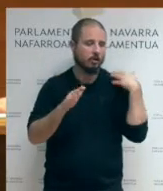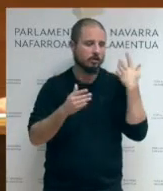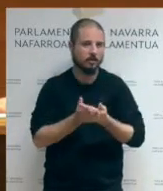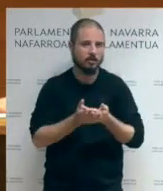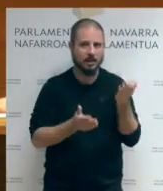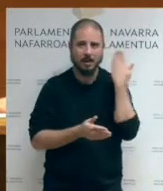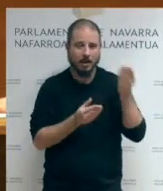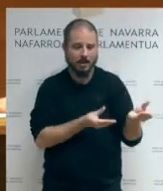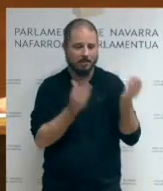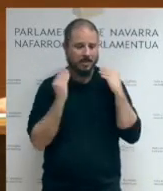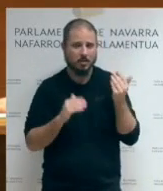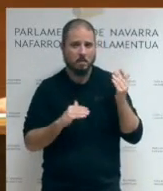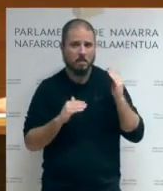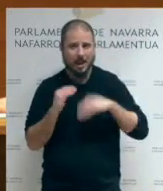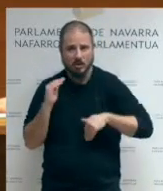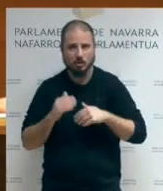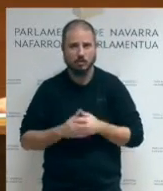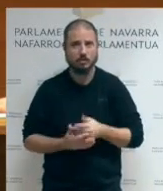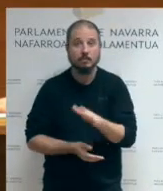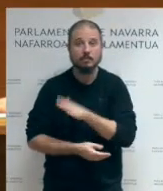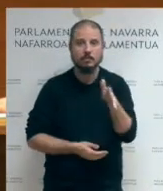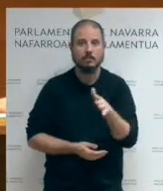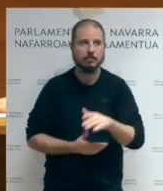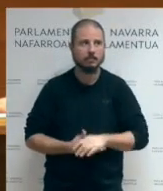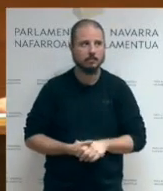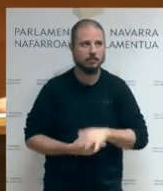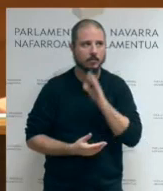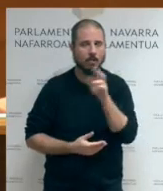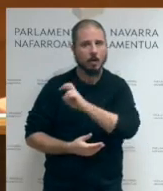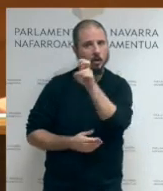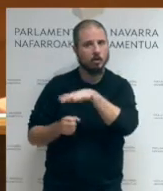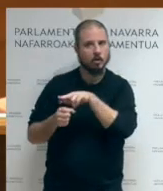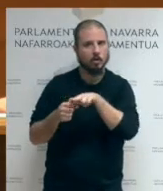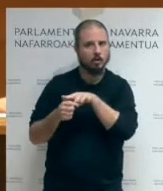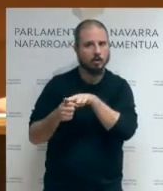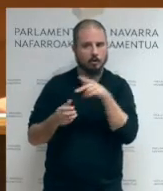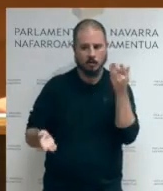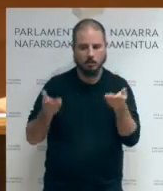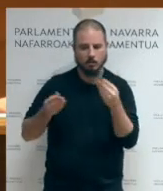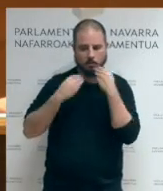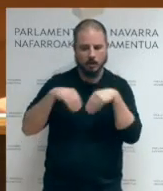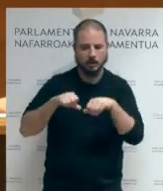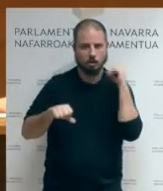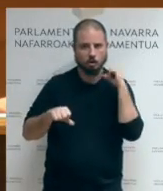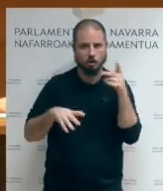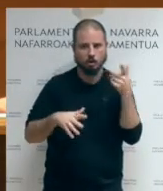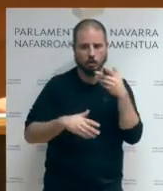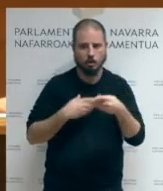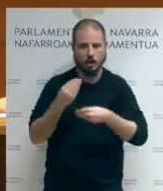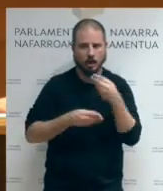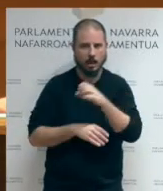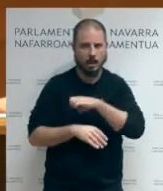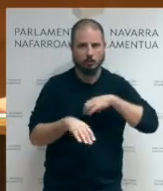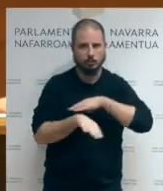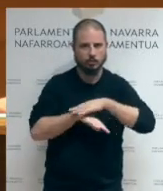con menos traspasos. Y esto es así porque ninguna otra región es comparable en historia en el ejercicio de su autogobierno